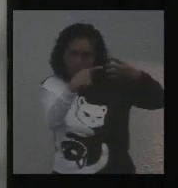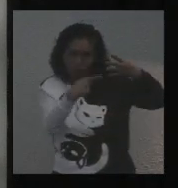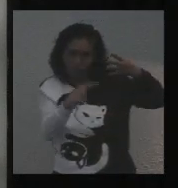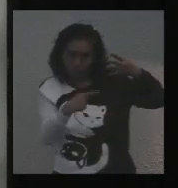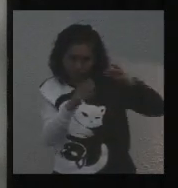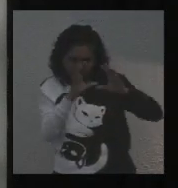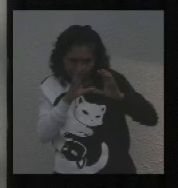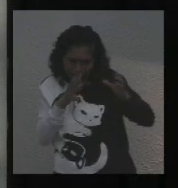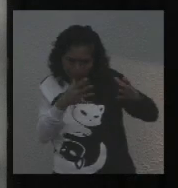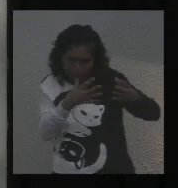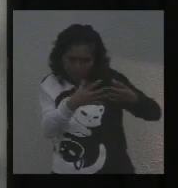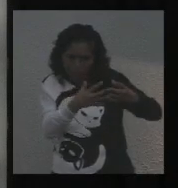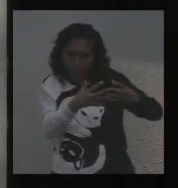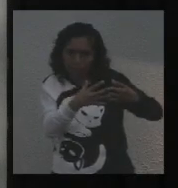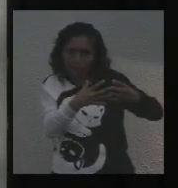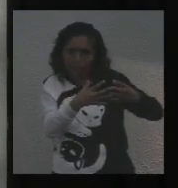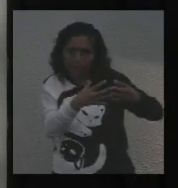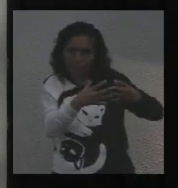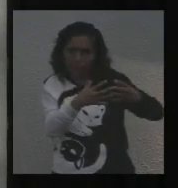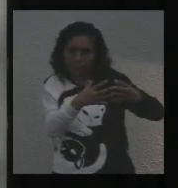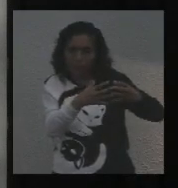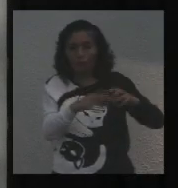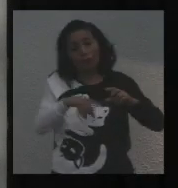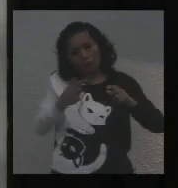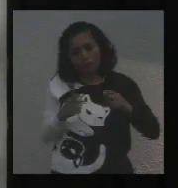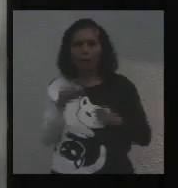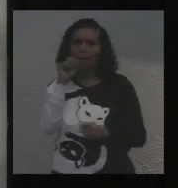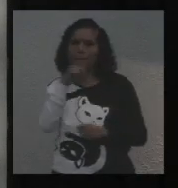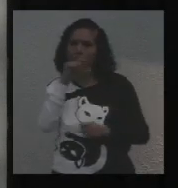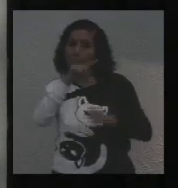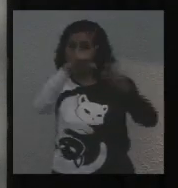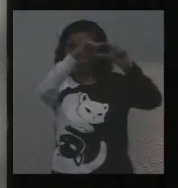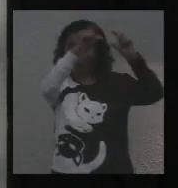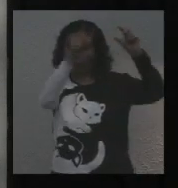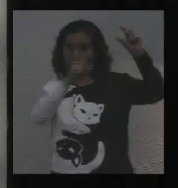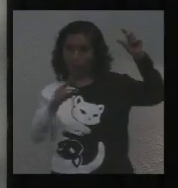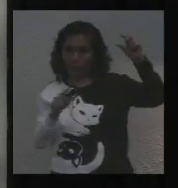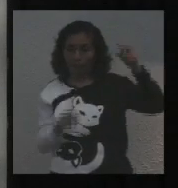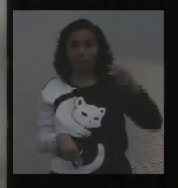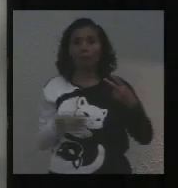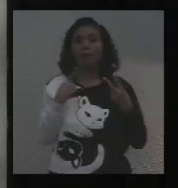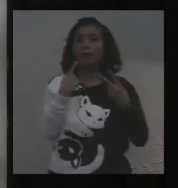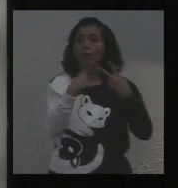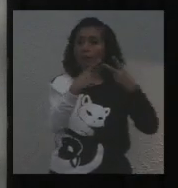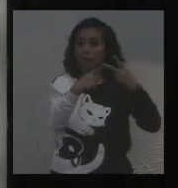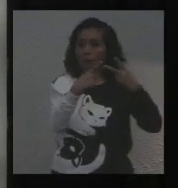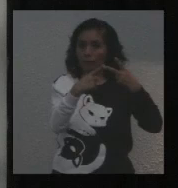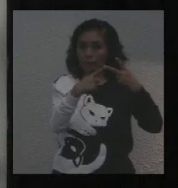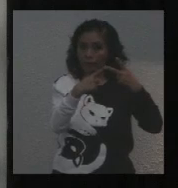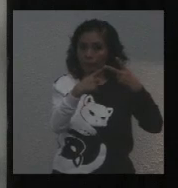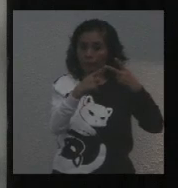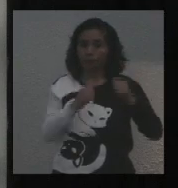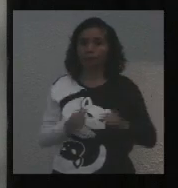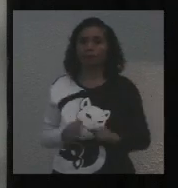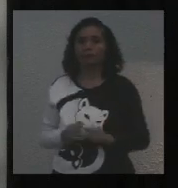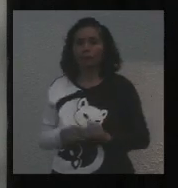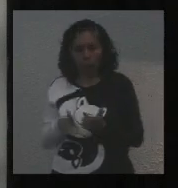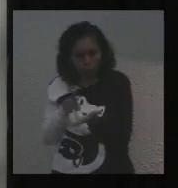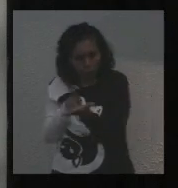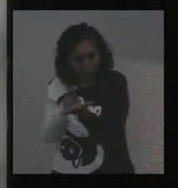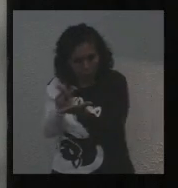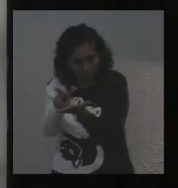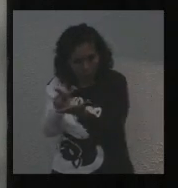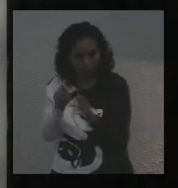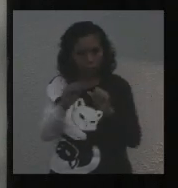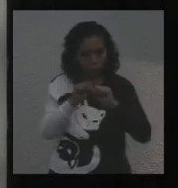y con participación en el orden nacional. Título segundo, de las garantías individuales y